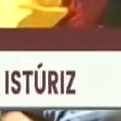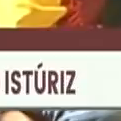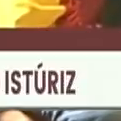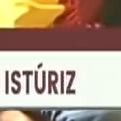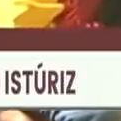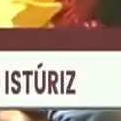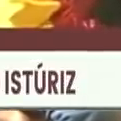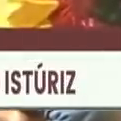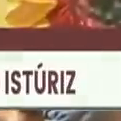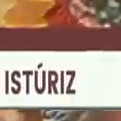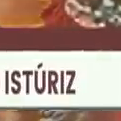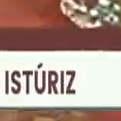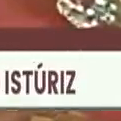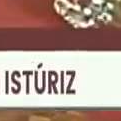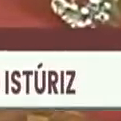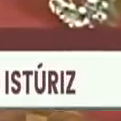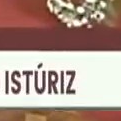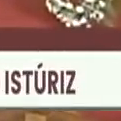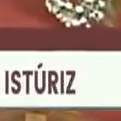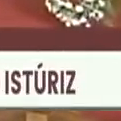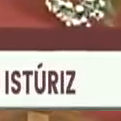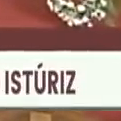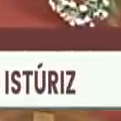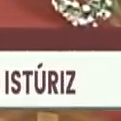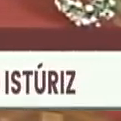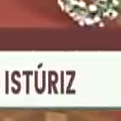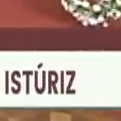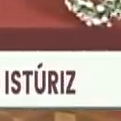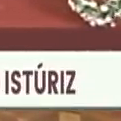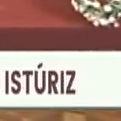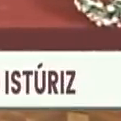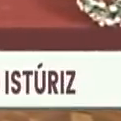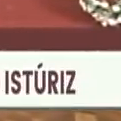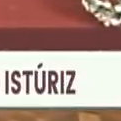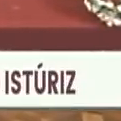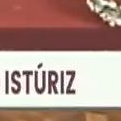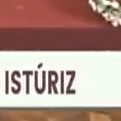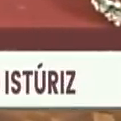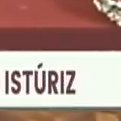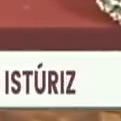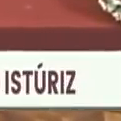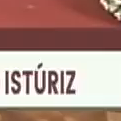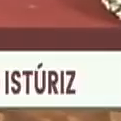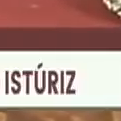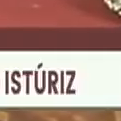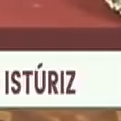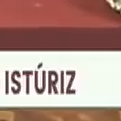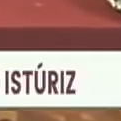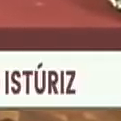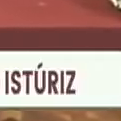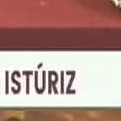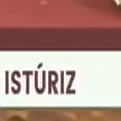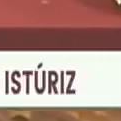por ello trabaja justamente en la conformación de las comunas. Con esta información